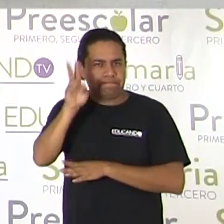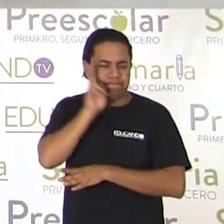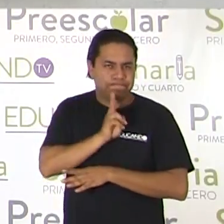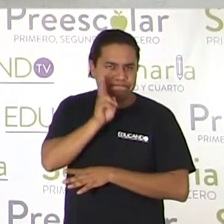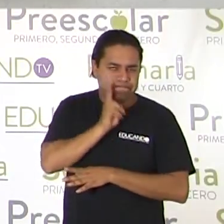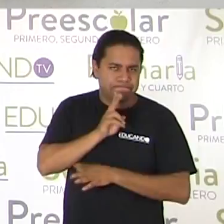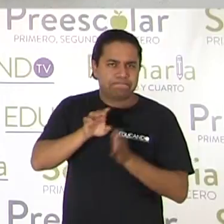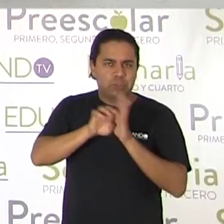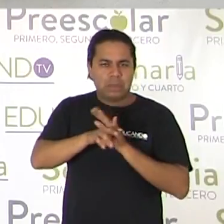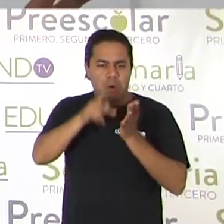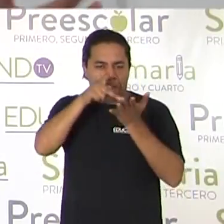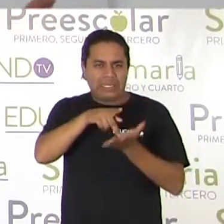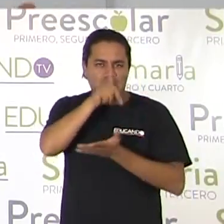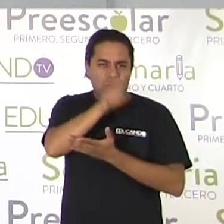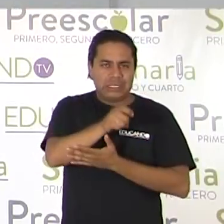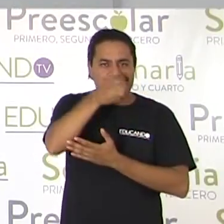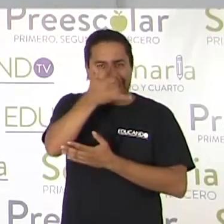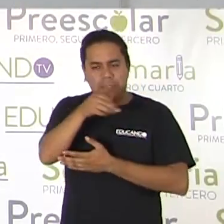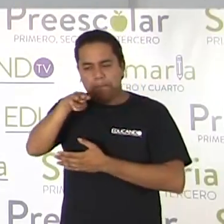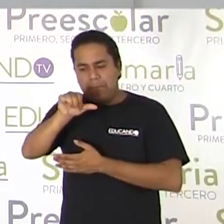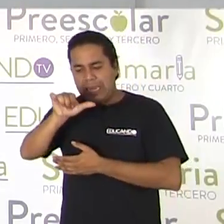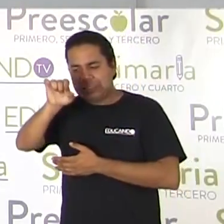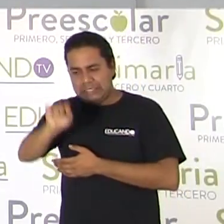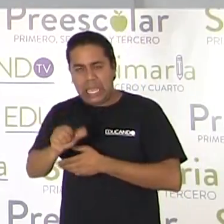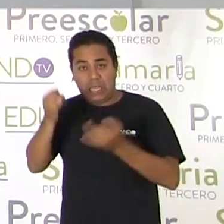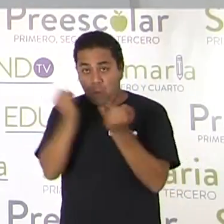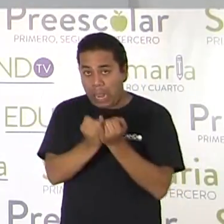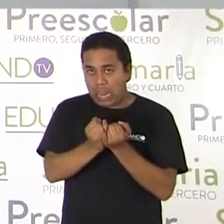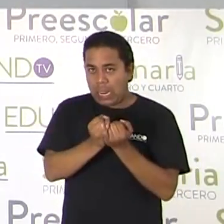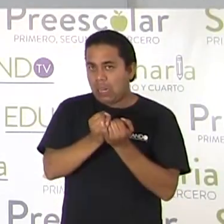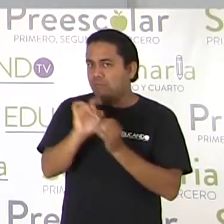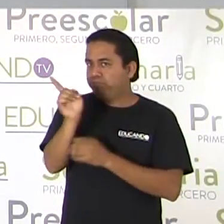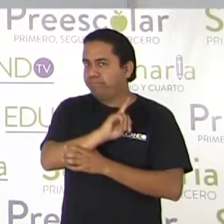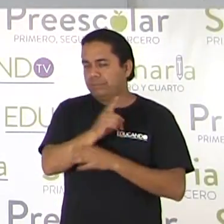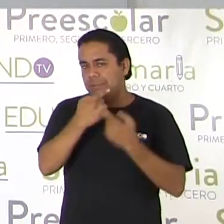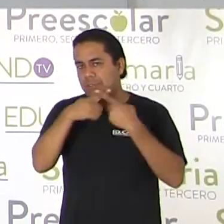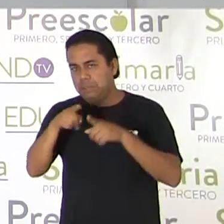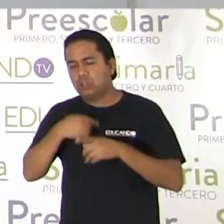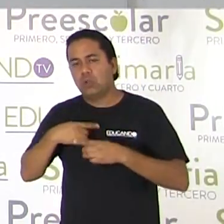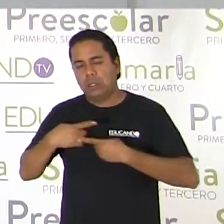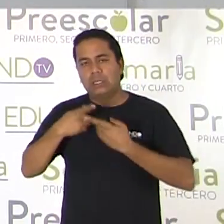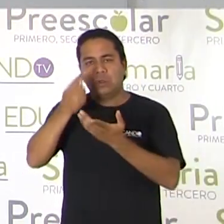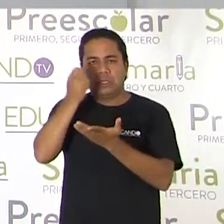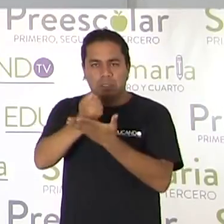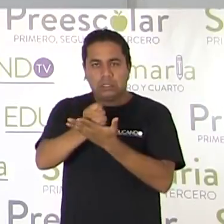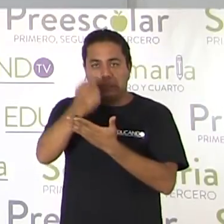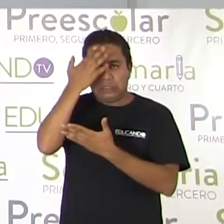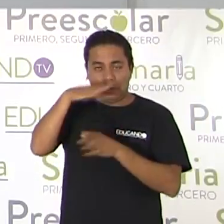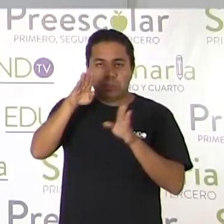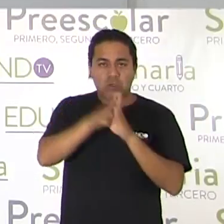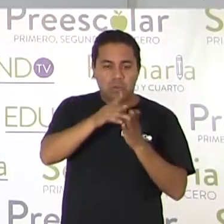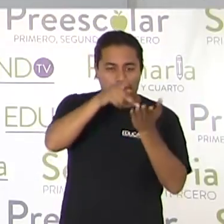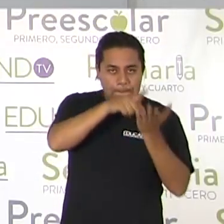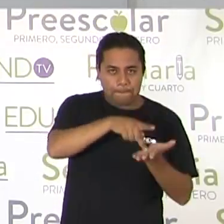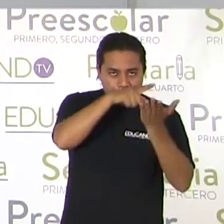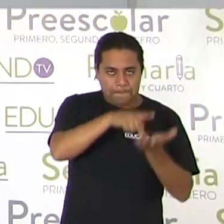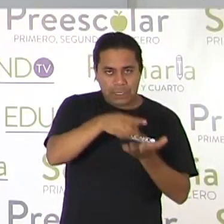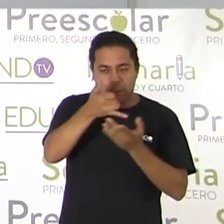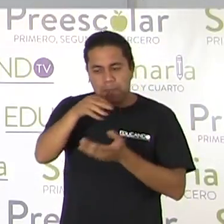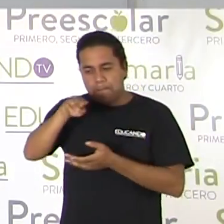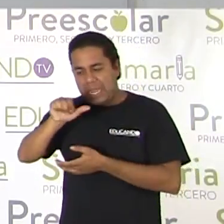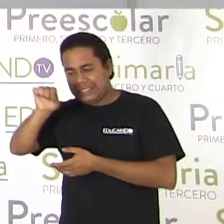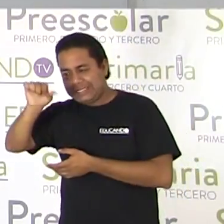qué es el peso y qué es la masa, porque parecieran lo mismo, pero no. Se te queda como tarea, ¿sabes cuál es la diferencia entre peso y